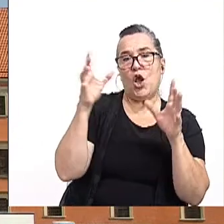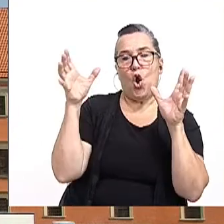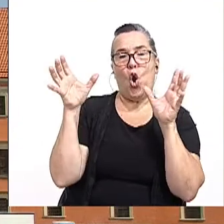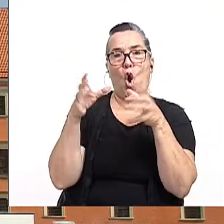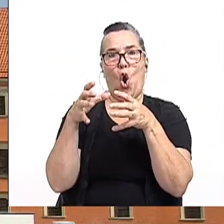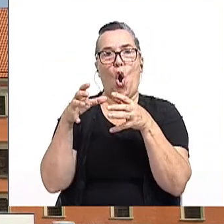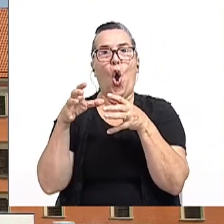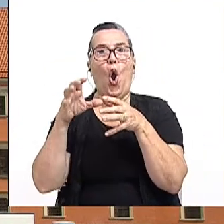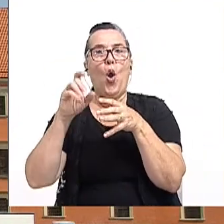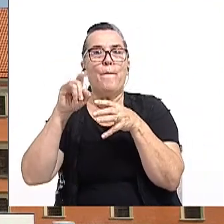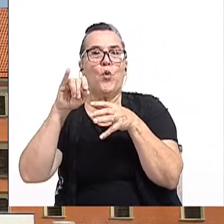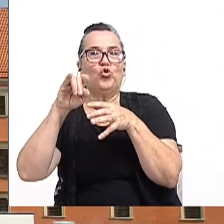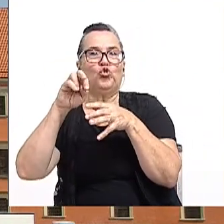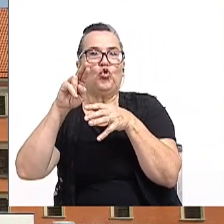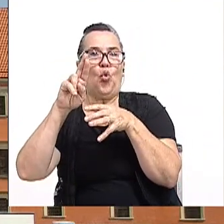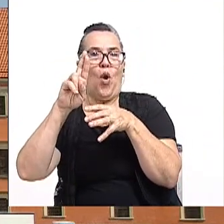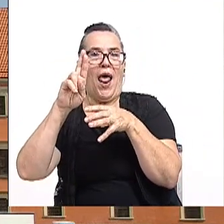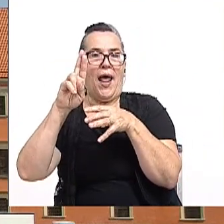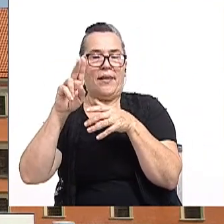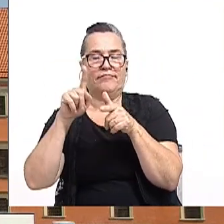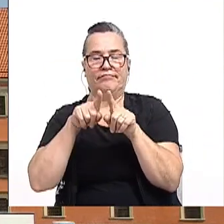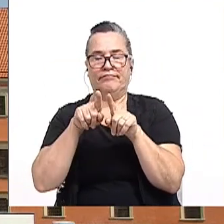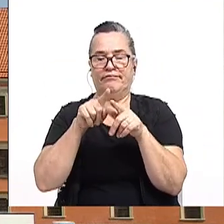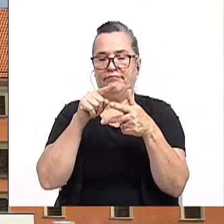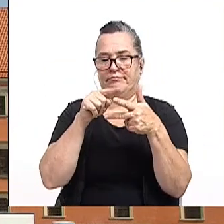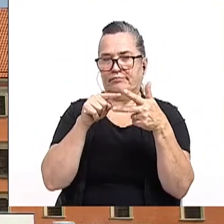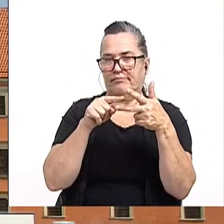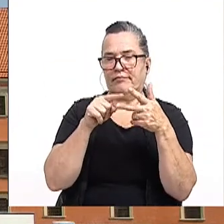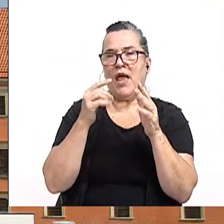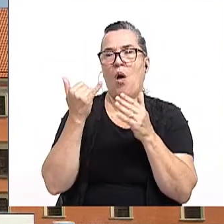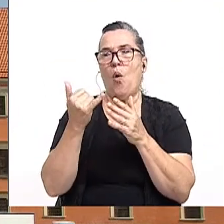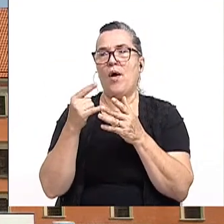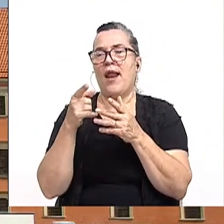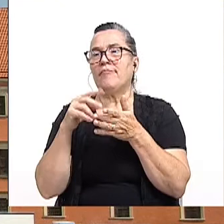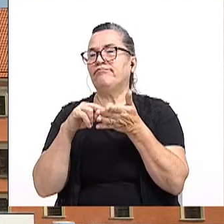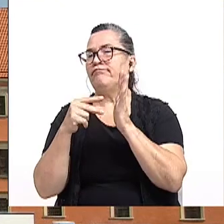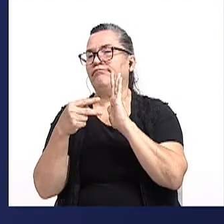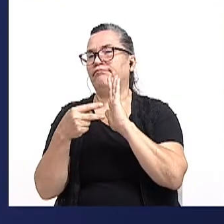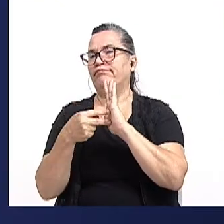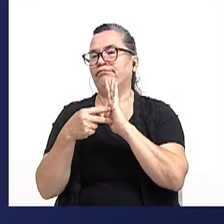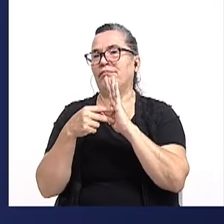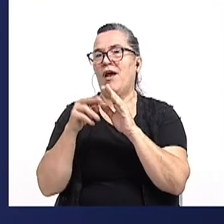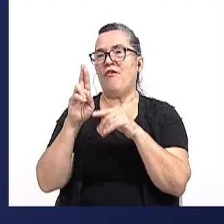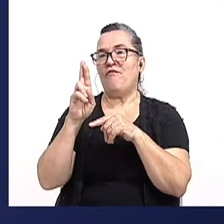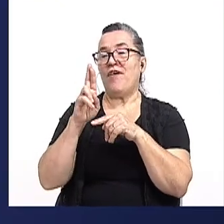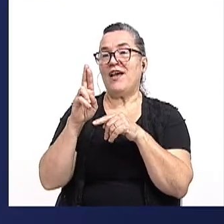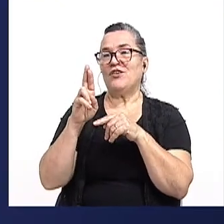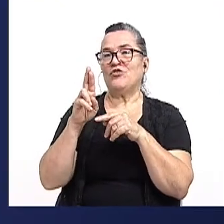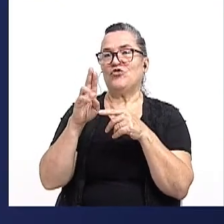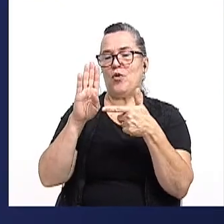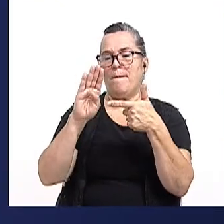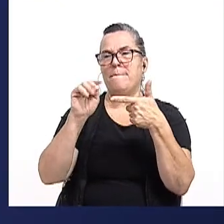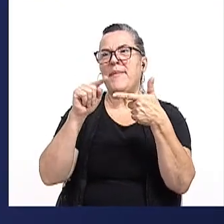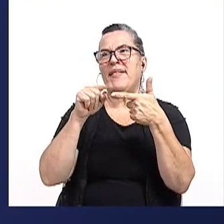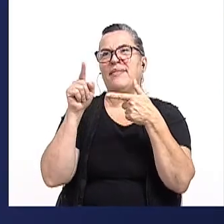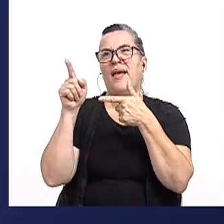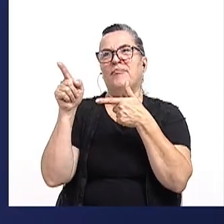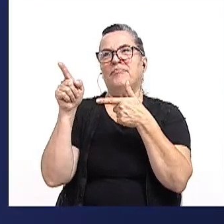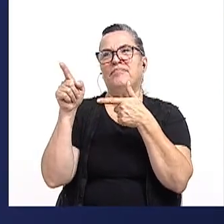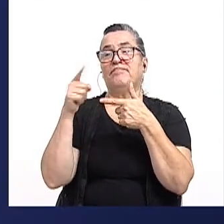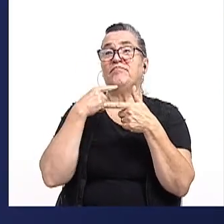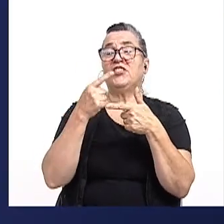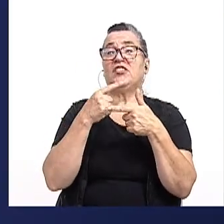corpuscular. Vamos a la presentación para que comprendamos la definición de los rayos beta. Muy bien, dice